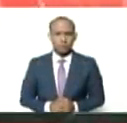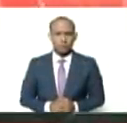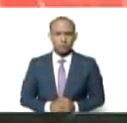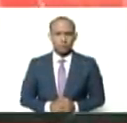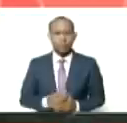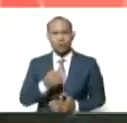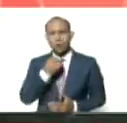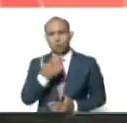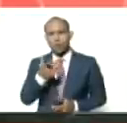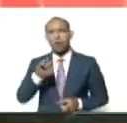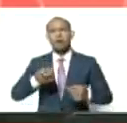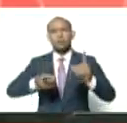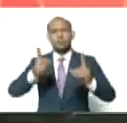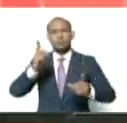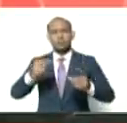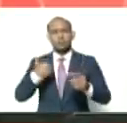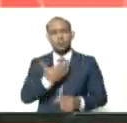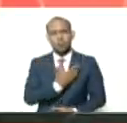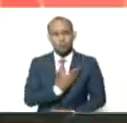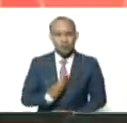bueno, hay gente que aspira.